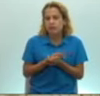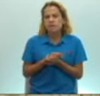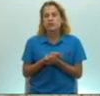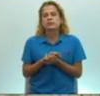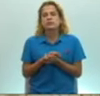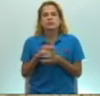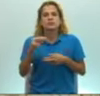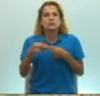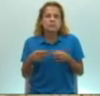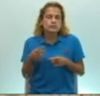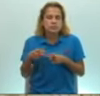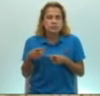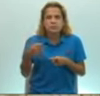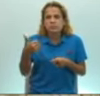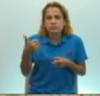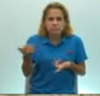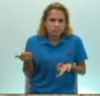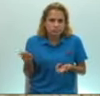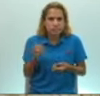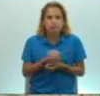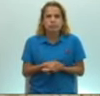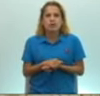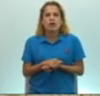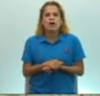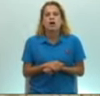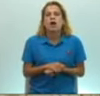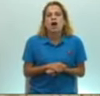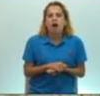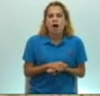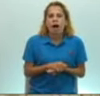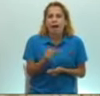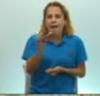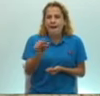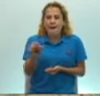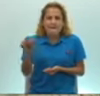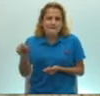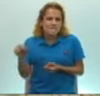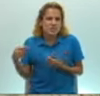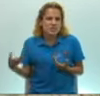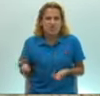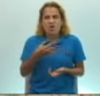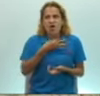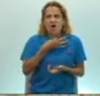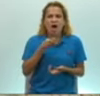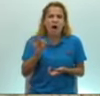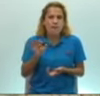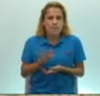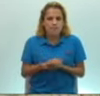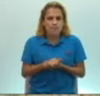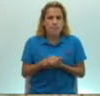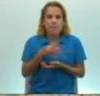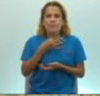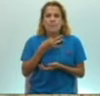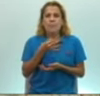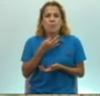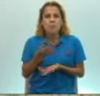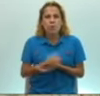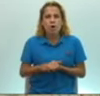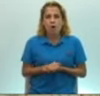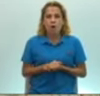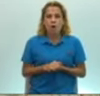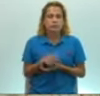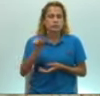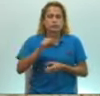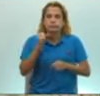Hizo concesiones a la masa desocupada de la ciudad y el ejército. Recuerden esa plebe parásita que habíamos visto